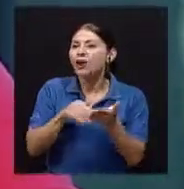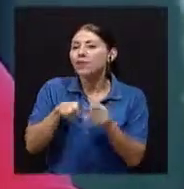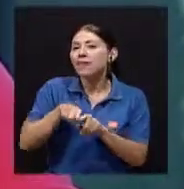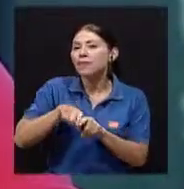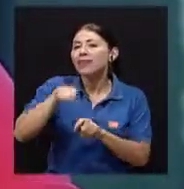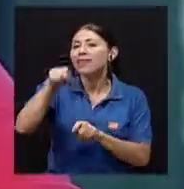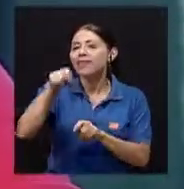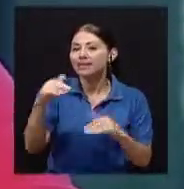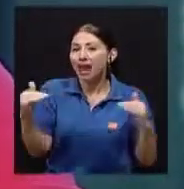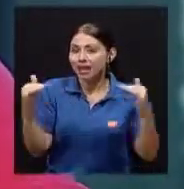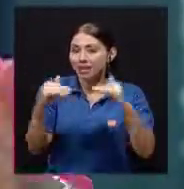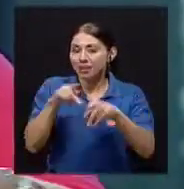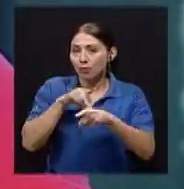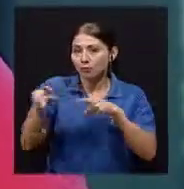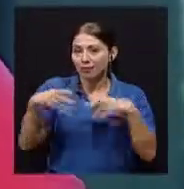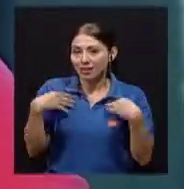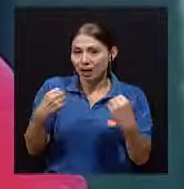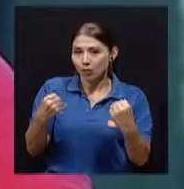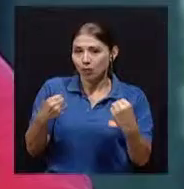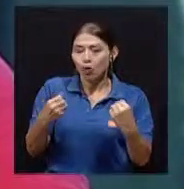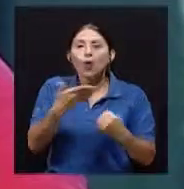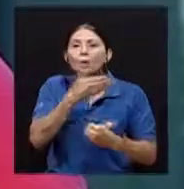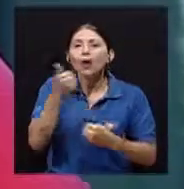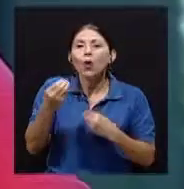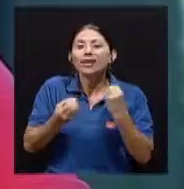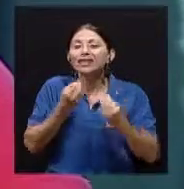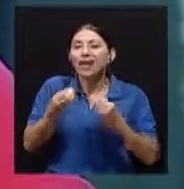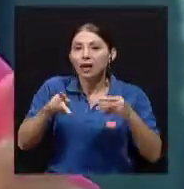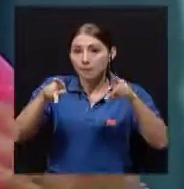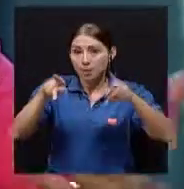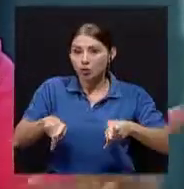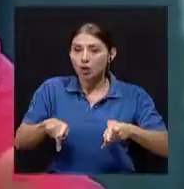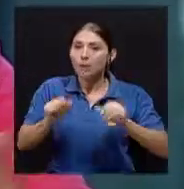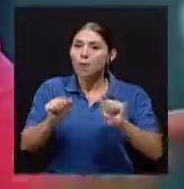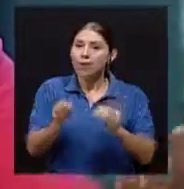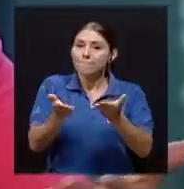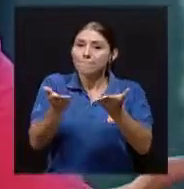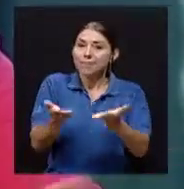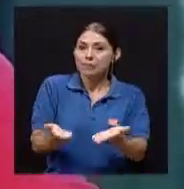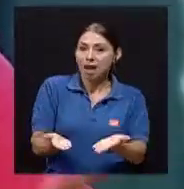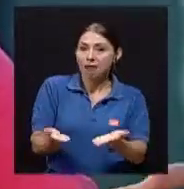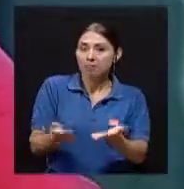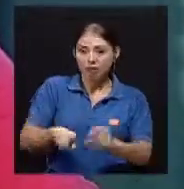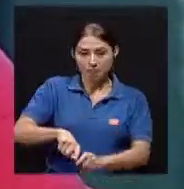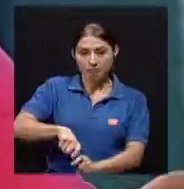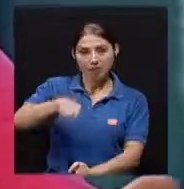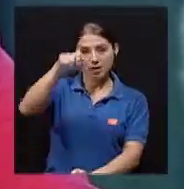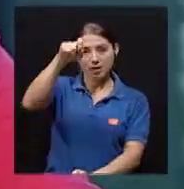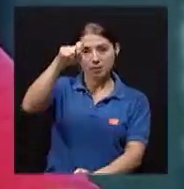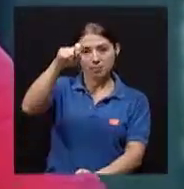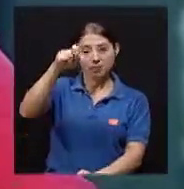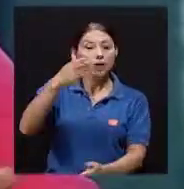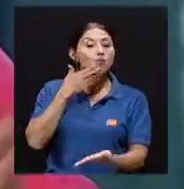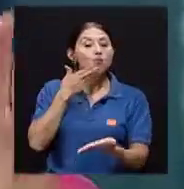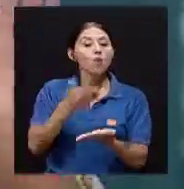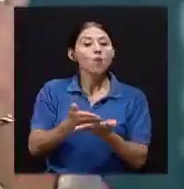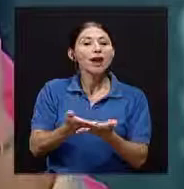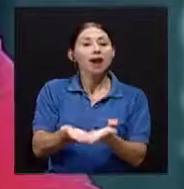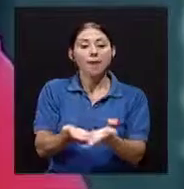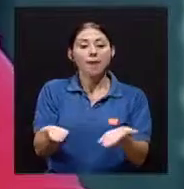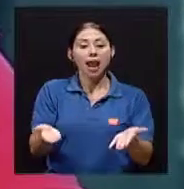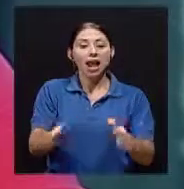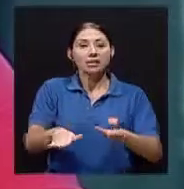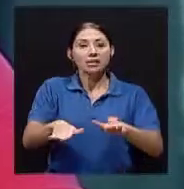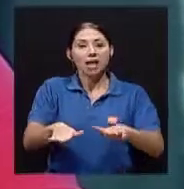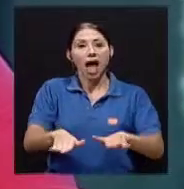es consultar con un profesional que lo pese y lo mide en una buena balanza, porque a veces hay balanzas que, pues, lo pesan a uno y resulta